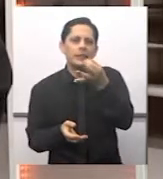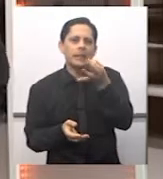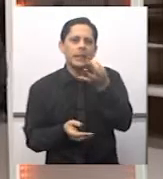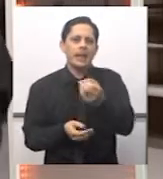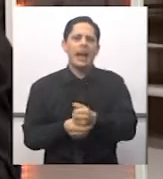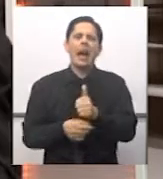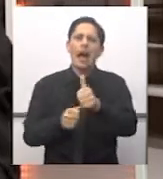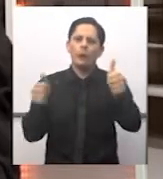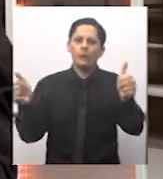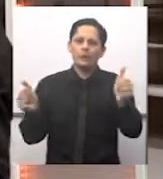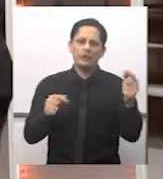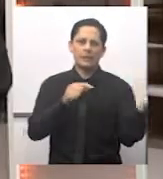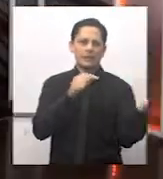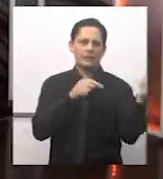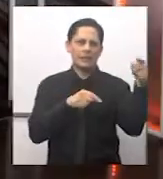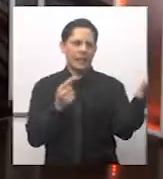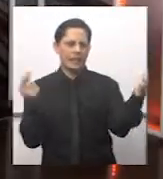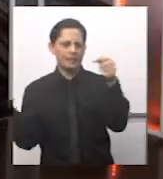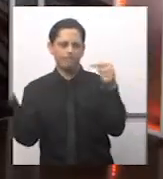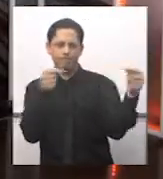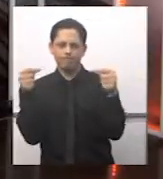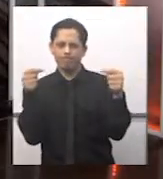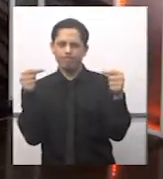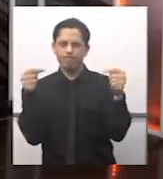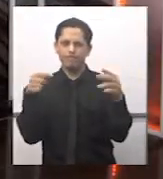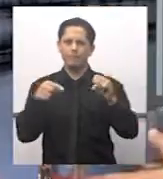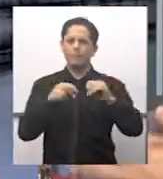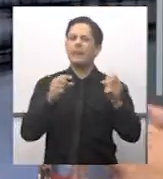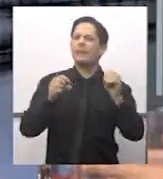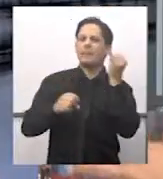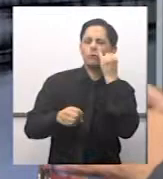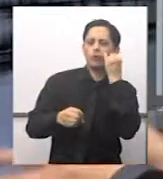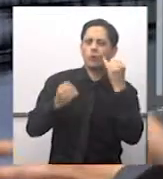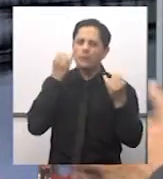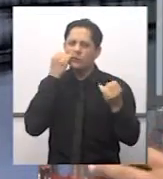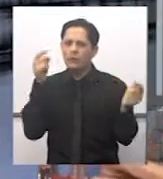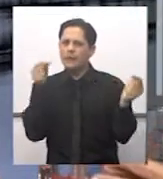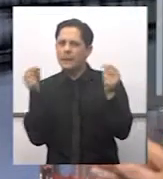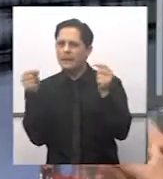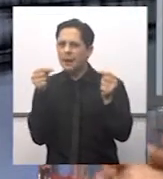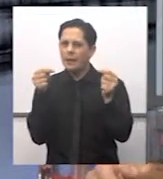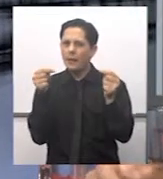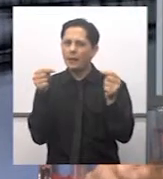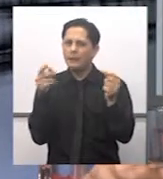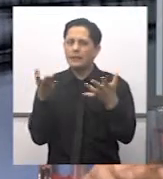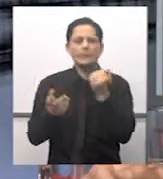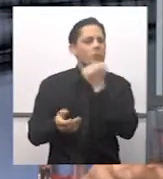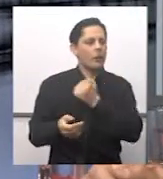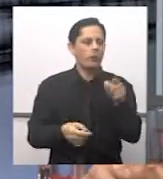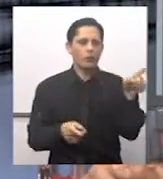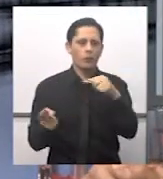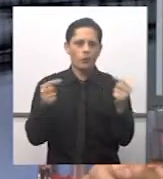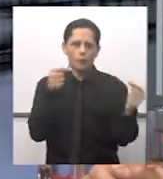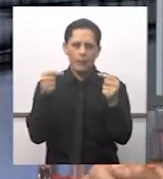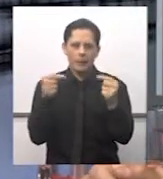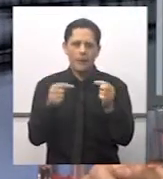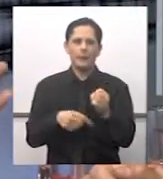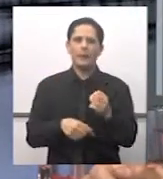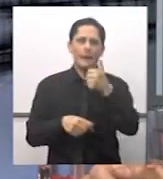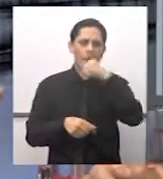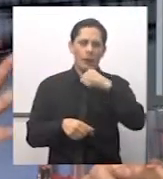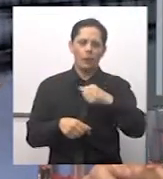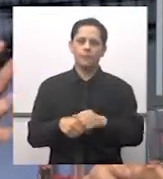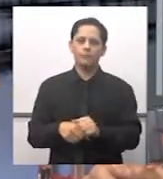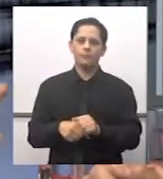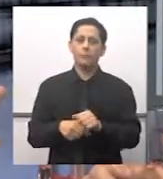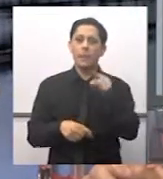está afectando derechamente a la actividad económica de Valparaíso, al puerto de Valparaíso? ¿Se equivocaron en eso? No, pero mire, ese es un problema que uno